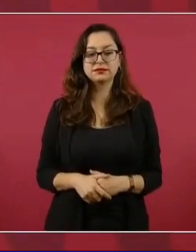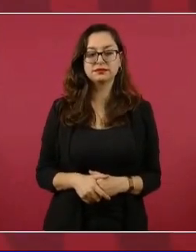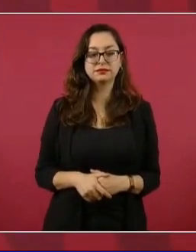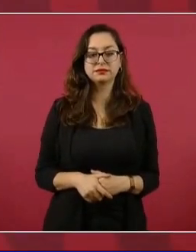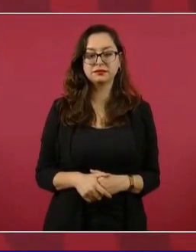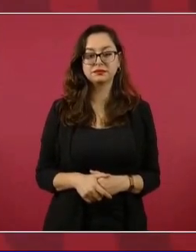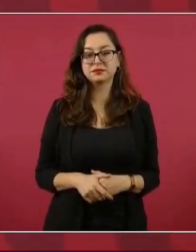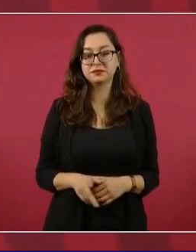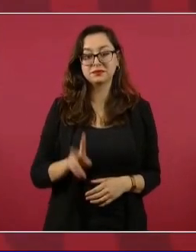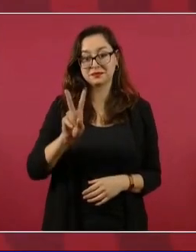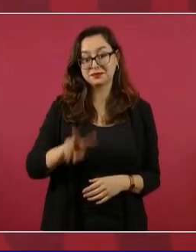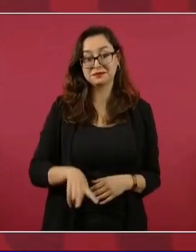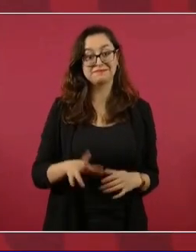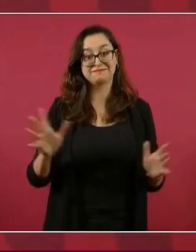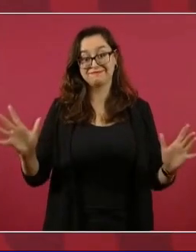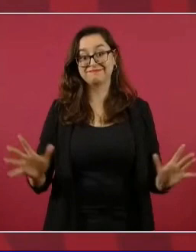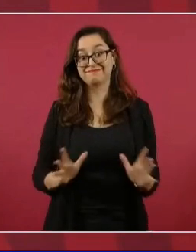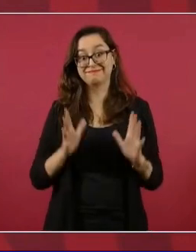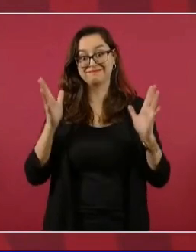fue sorpresivo.